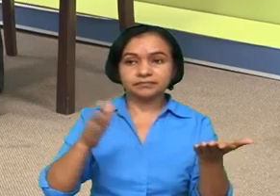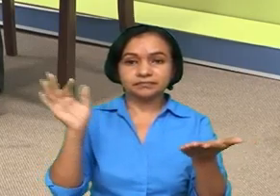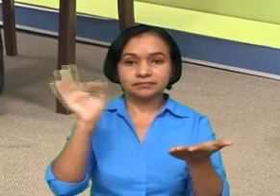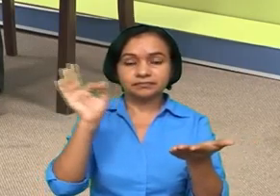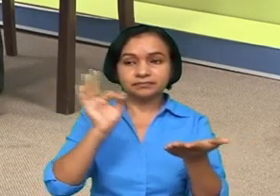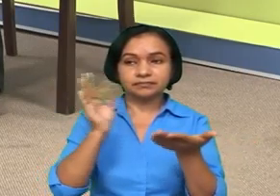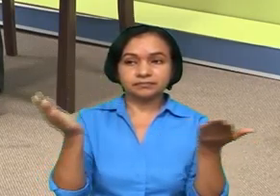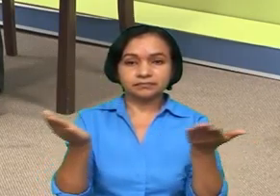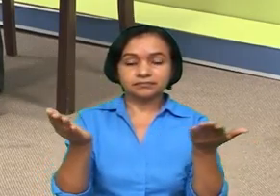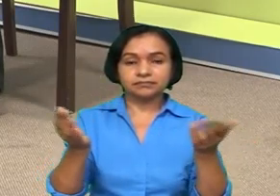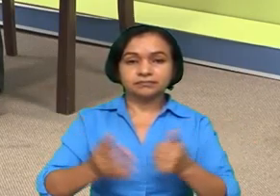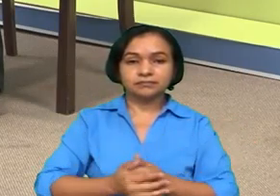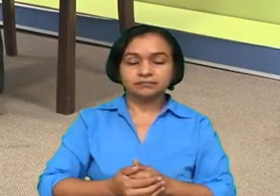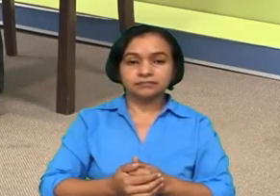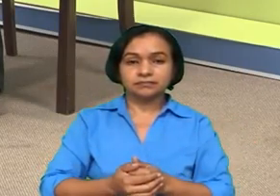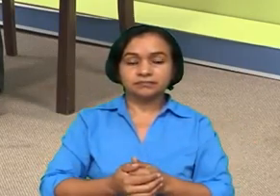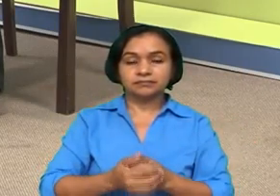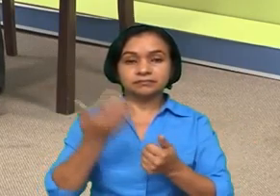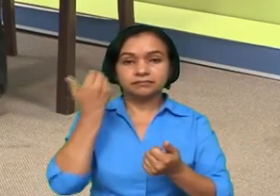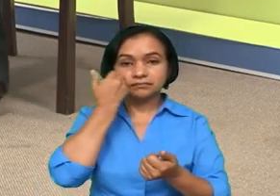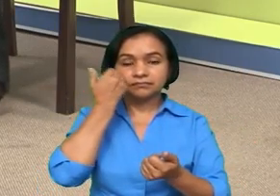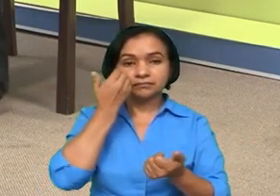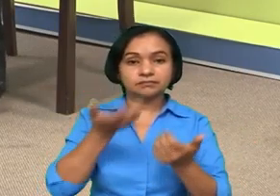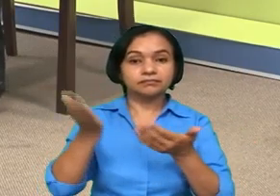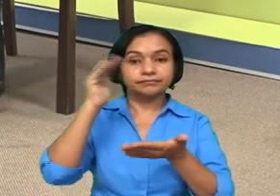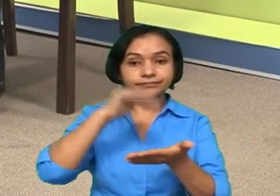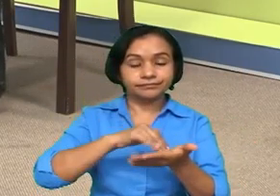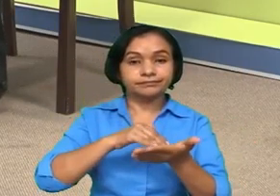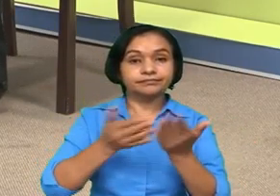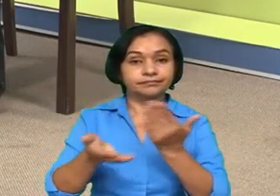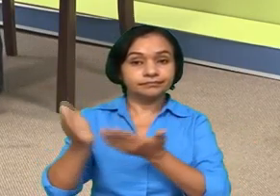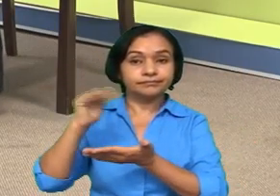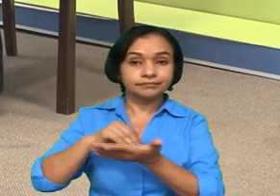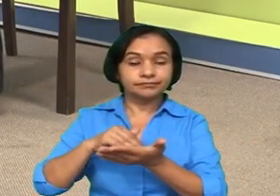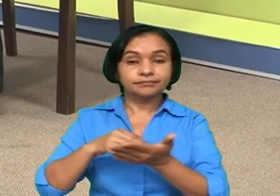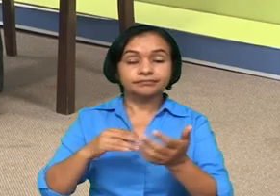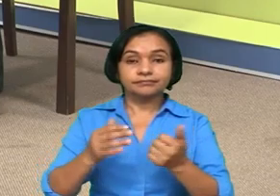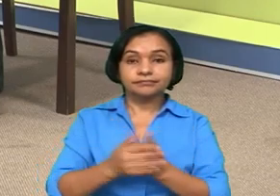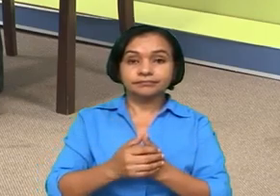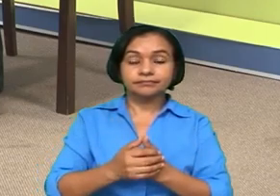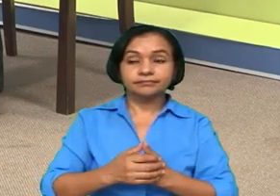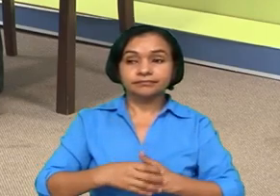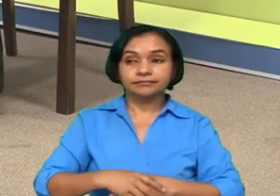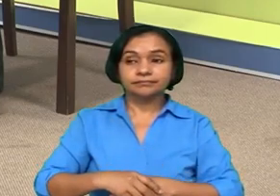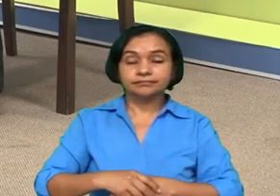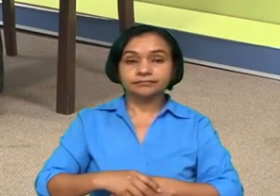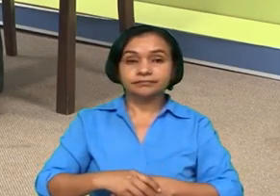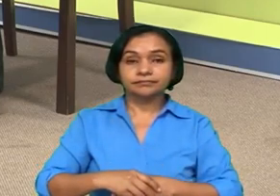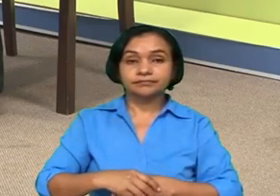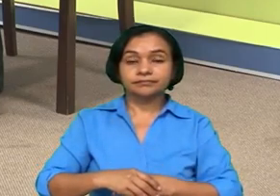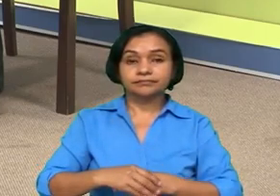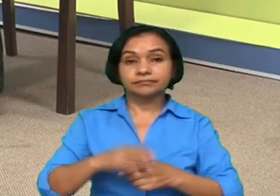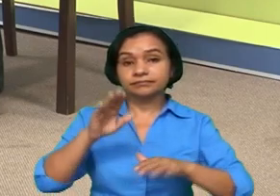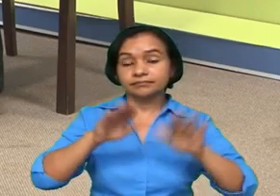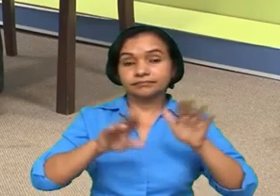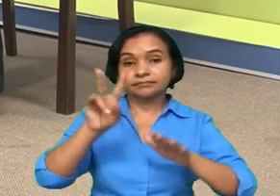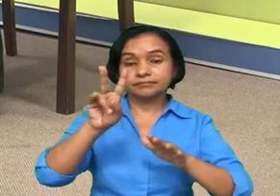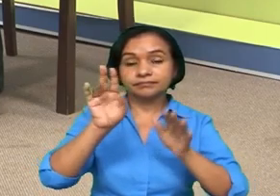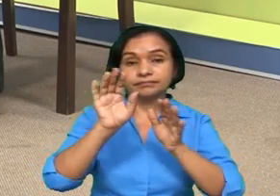no, el ciclo de la enfermedad se puede volver a repetir. Entonces, en esto pues hay dos